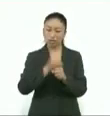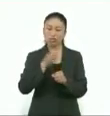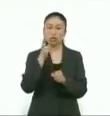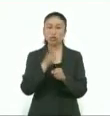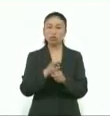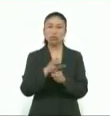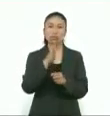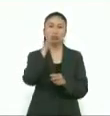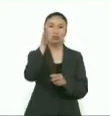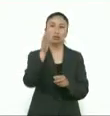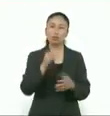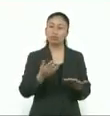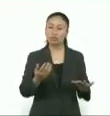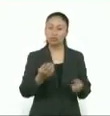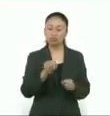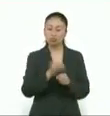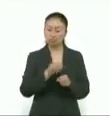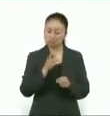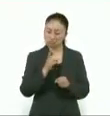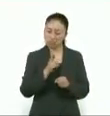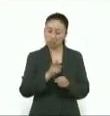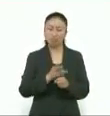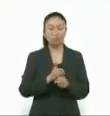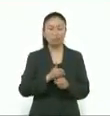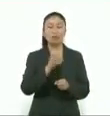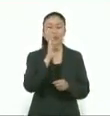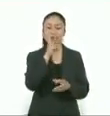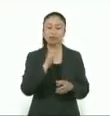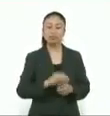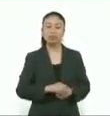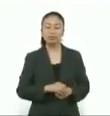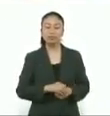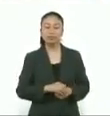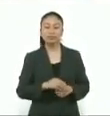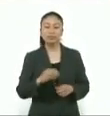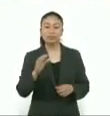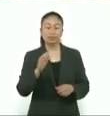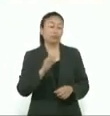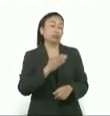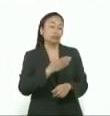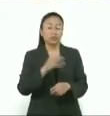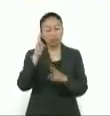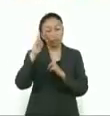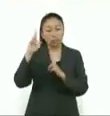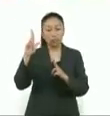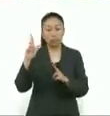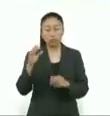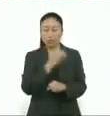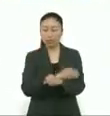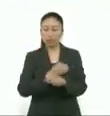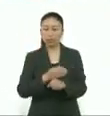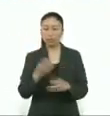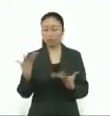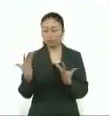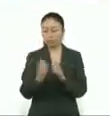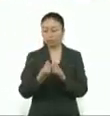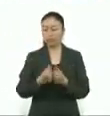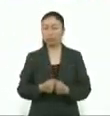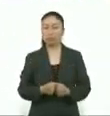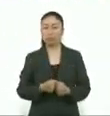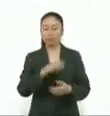oportunidades. Es para mí un honor acompañarme con todas ellas y acompañarme con ustedes.